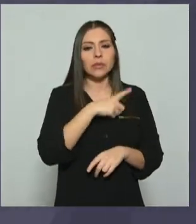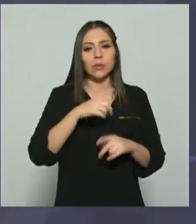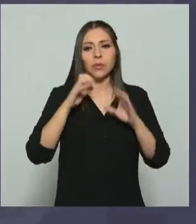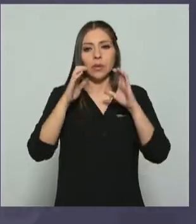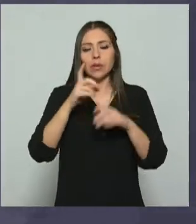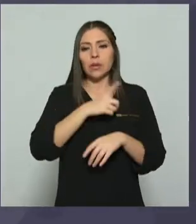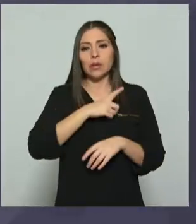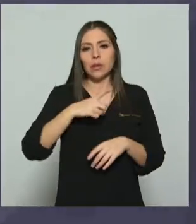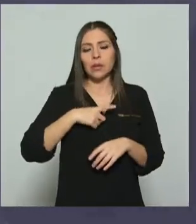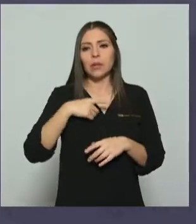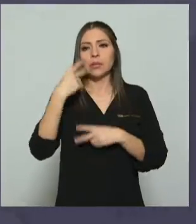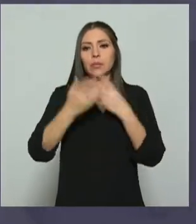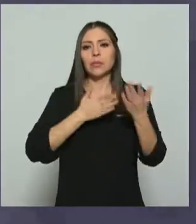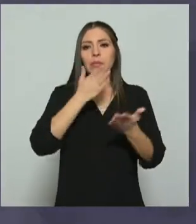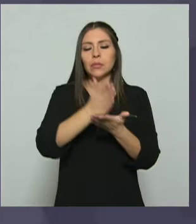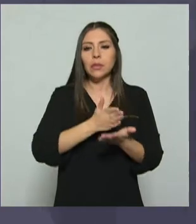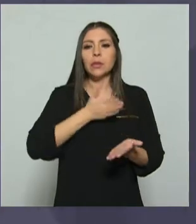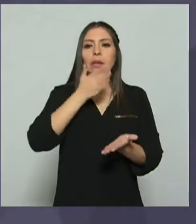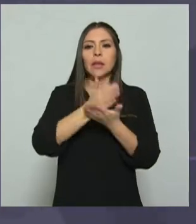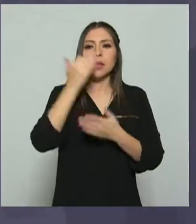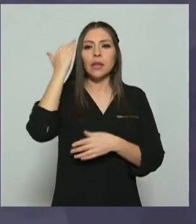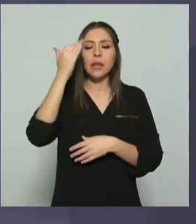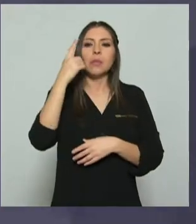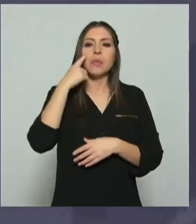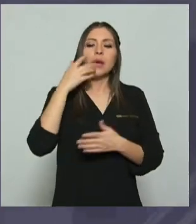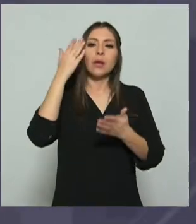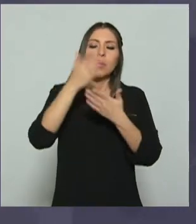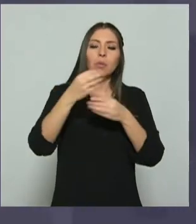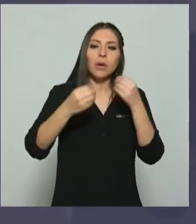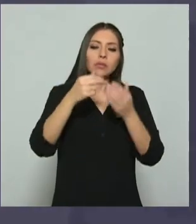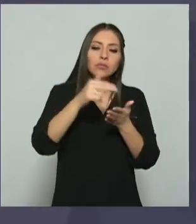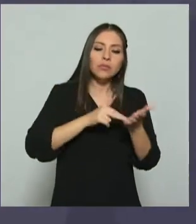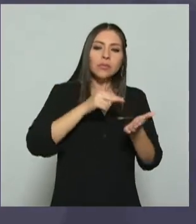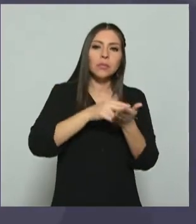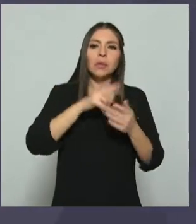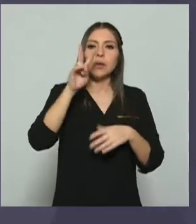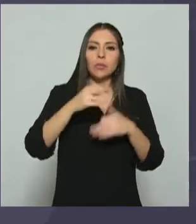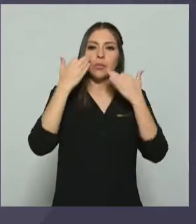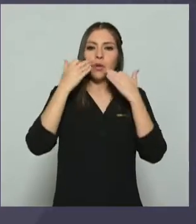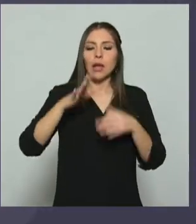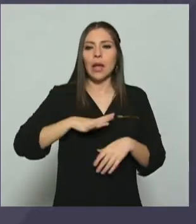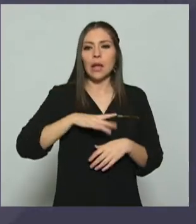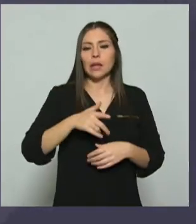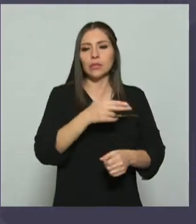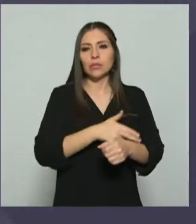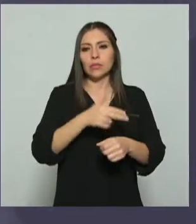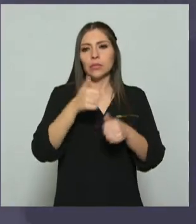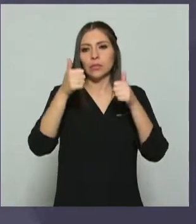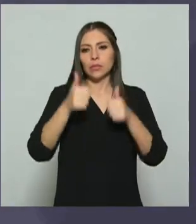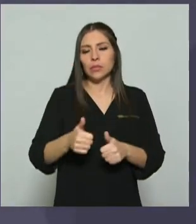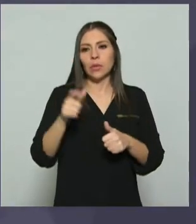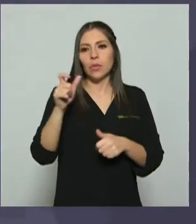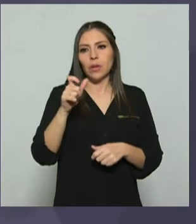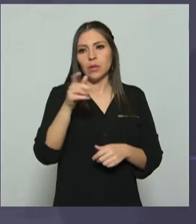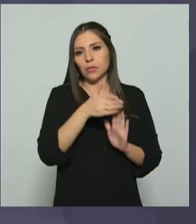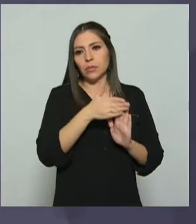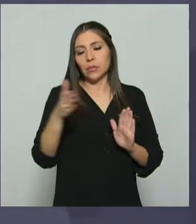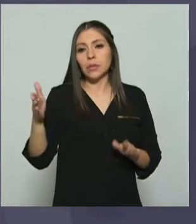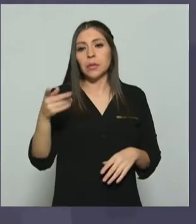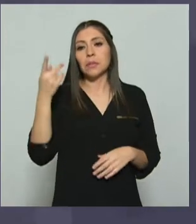estarse presentando cada determinado tiempo para garantizar que se encuentra presente en el proceso. Probablemente, dadas